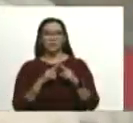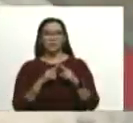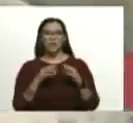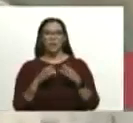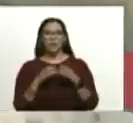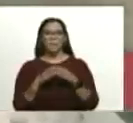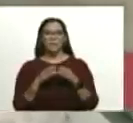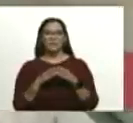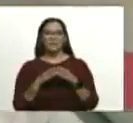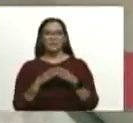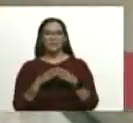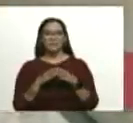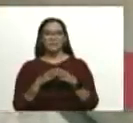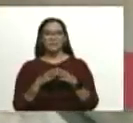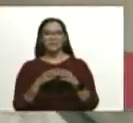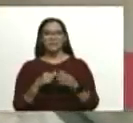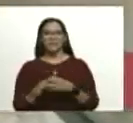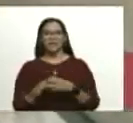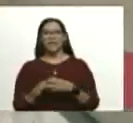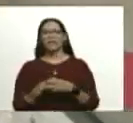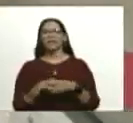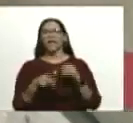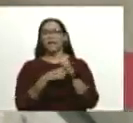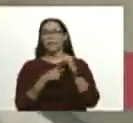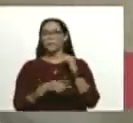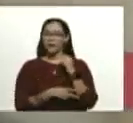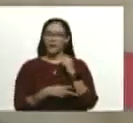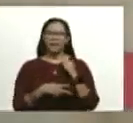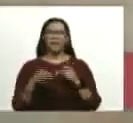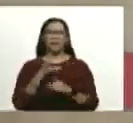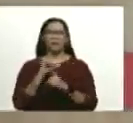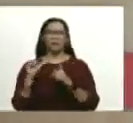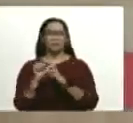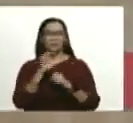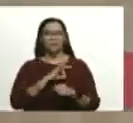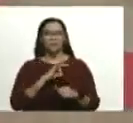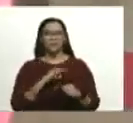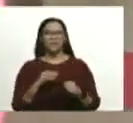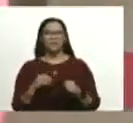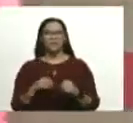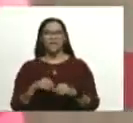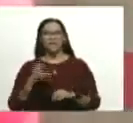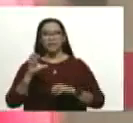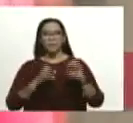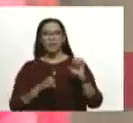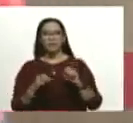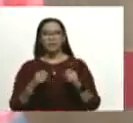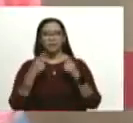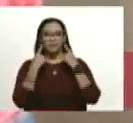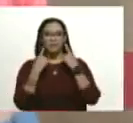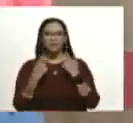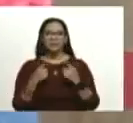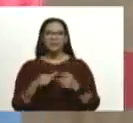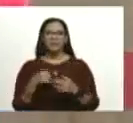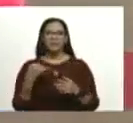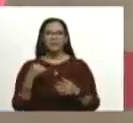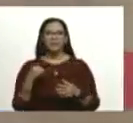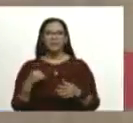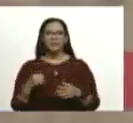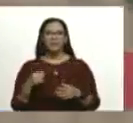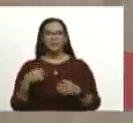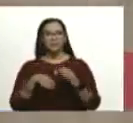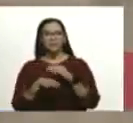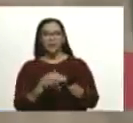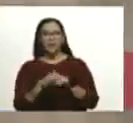de Imparques y de Ecosocialismo un poco esta especie que podemos disfrutar aquí en el zoológico Caricuao. ¿Ellos se